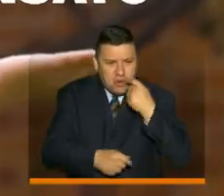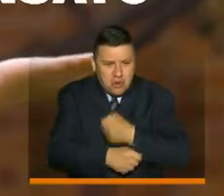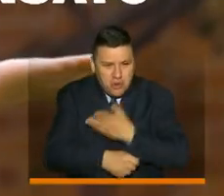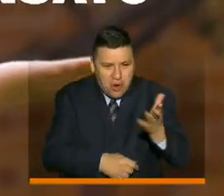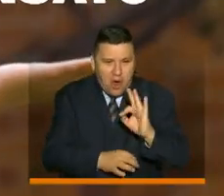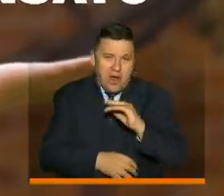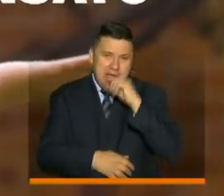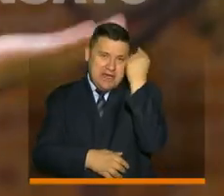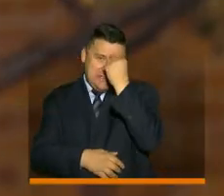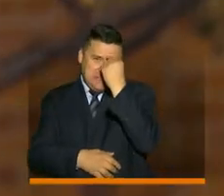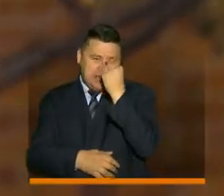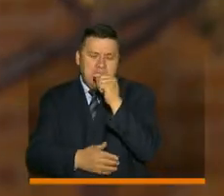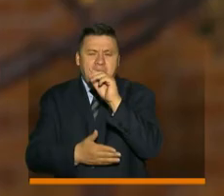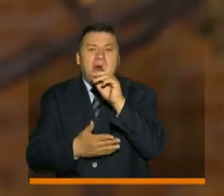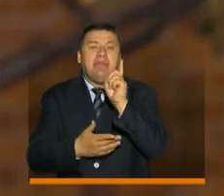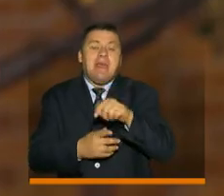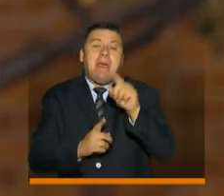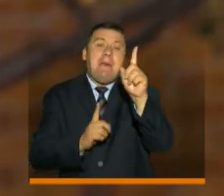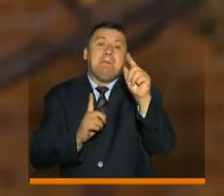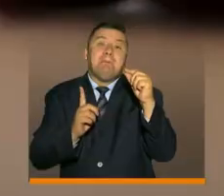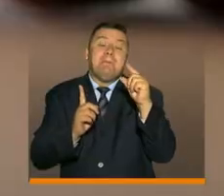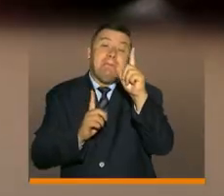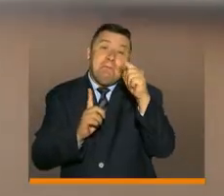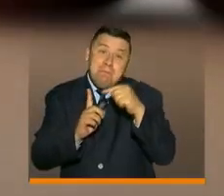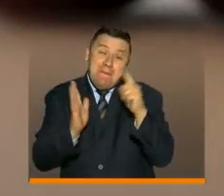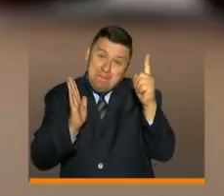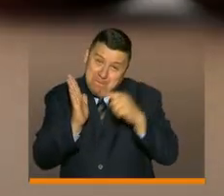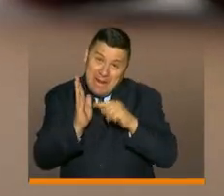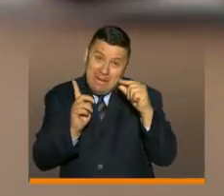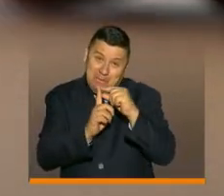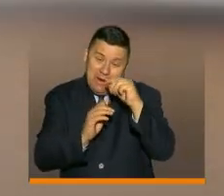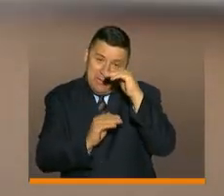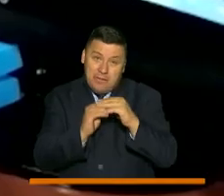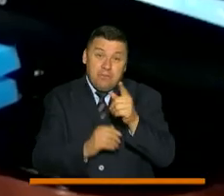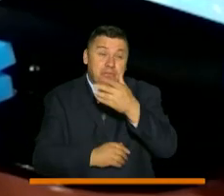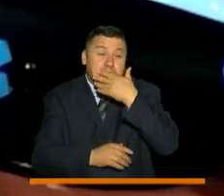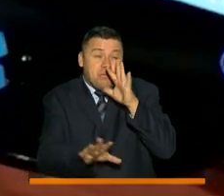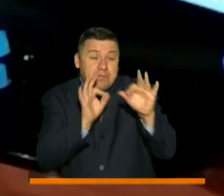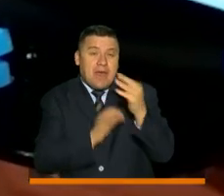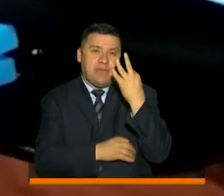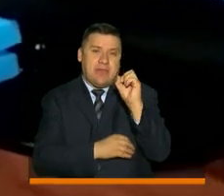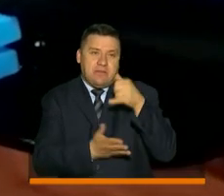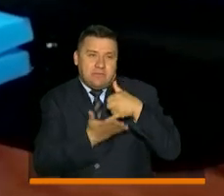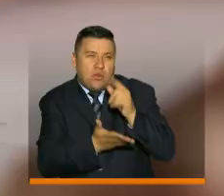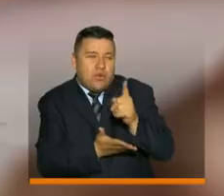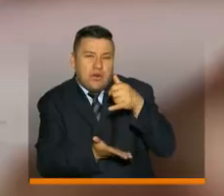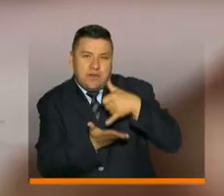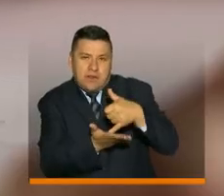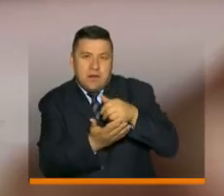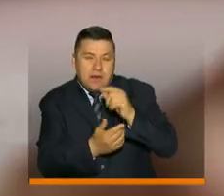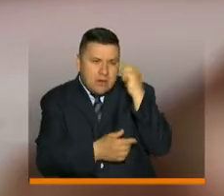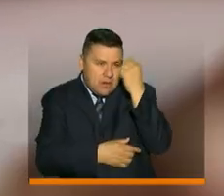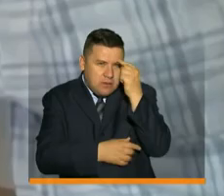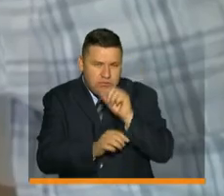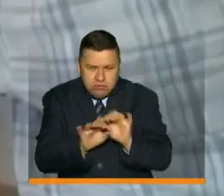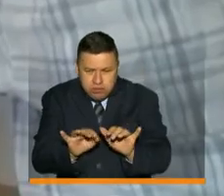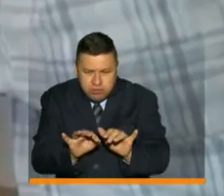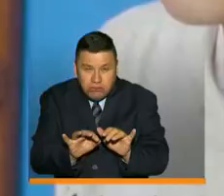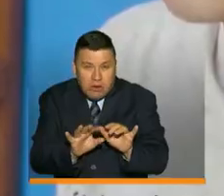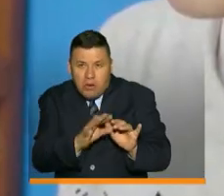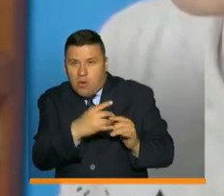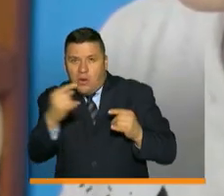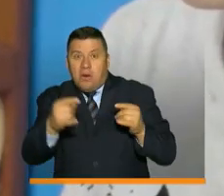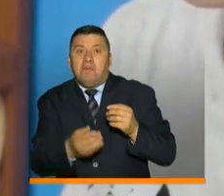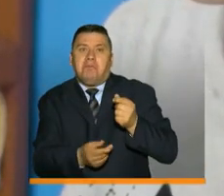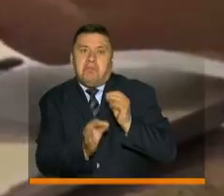o ensayo con un texto no mayor a 1.000 palabras. Se premiarán los 30 mejores cuentos y ensayos con una publicación digital, estímulos